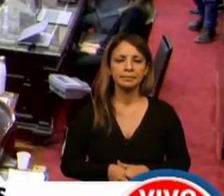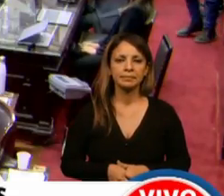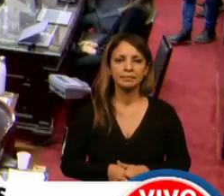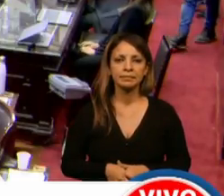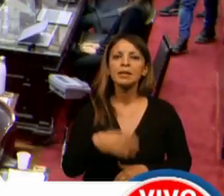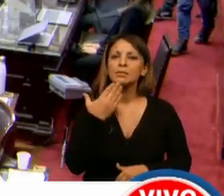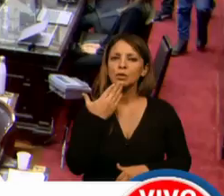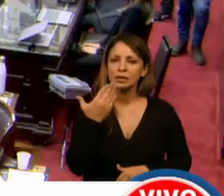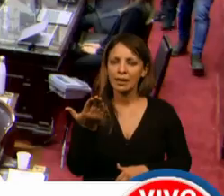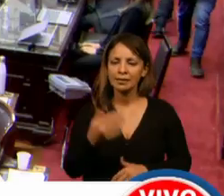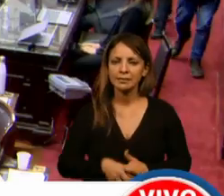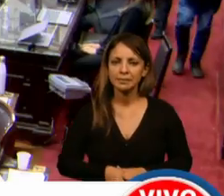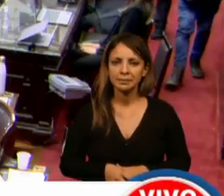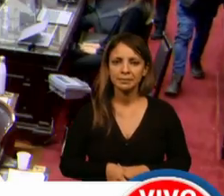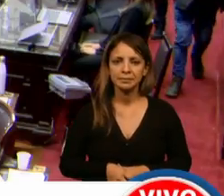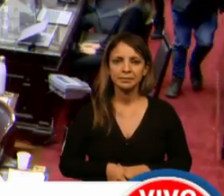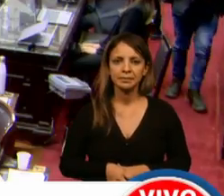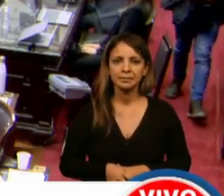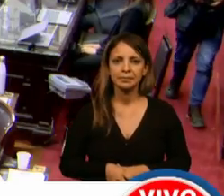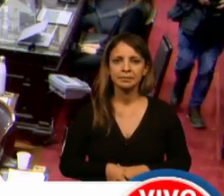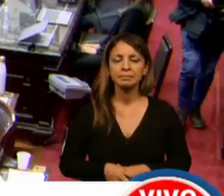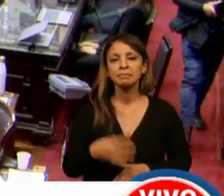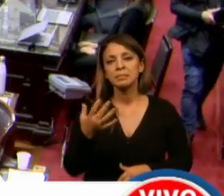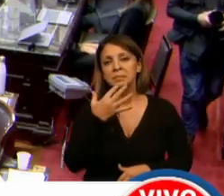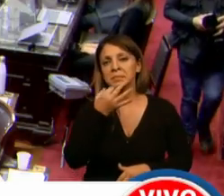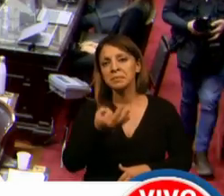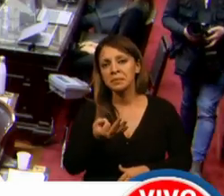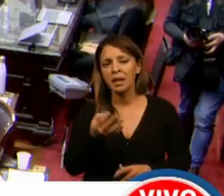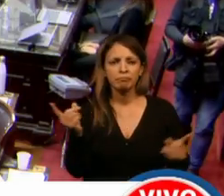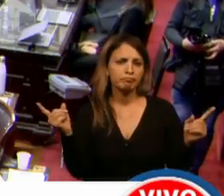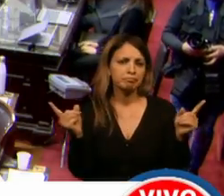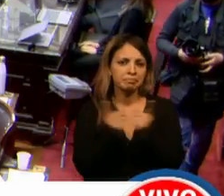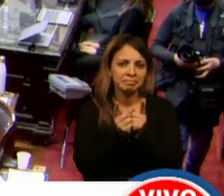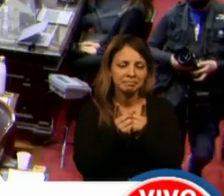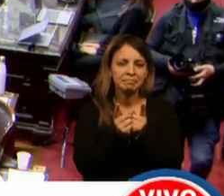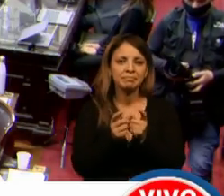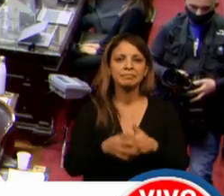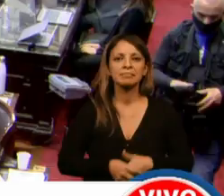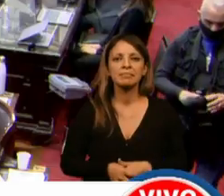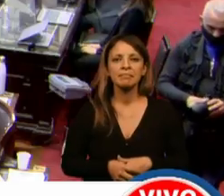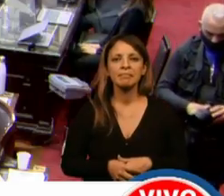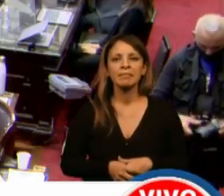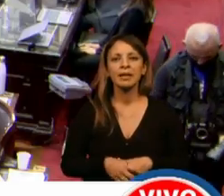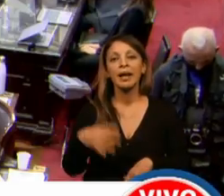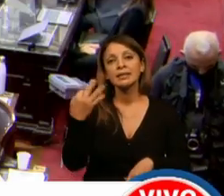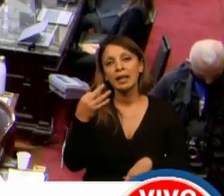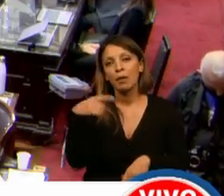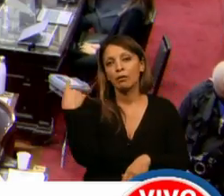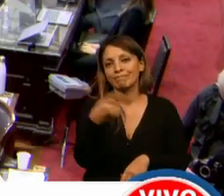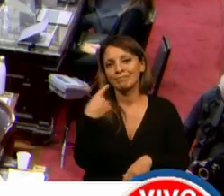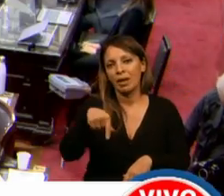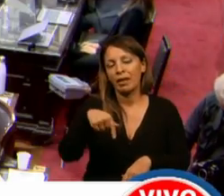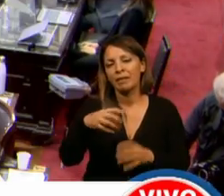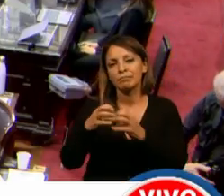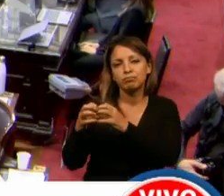gracias señor presidente de verdad de manera sintética sería bueno que estemos debatiendo